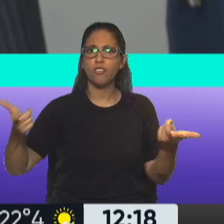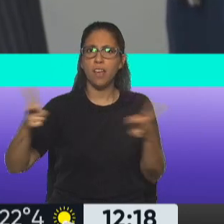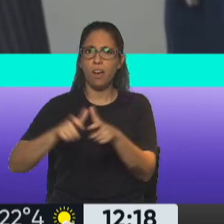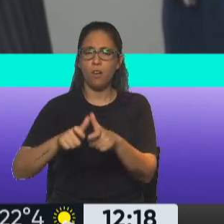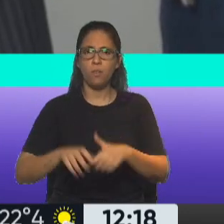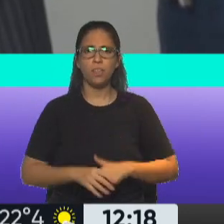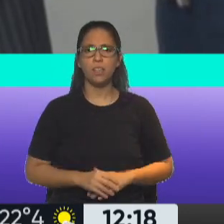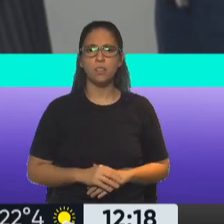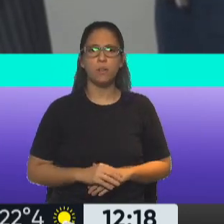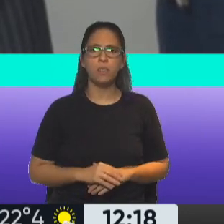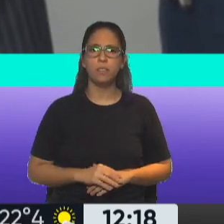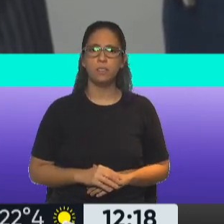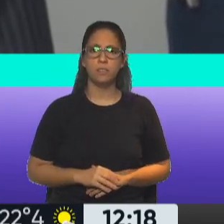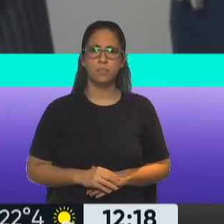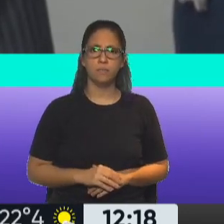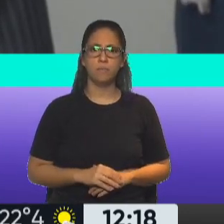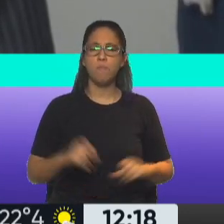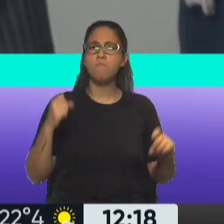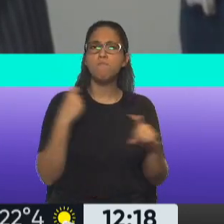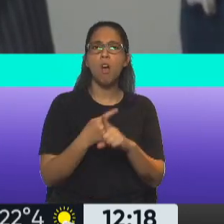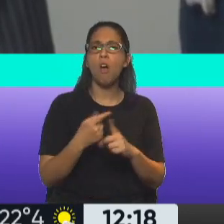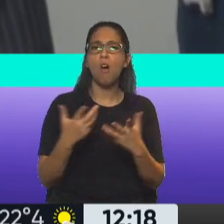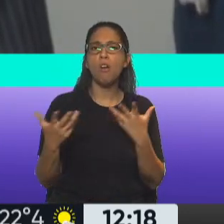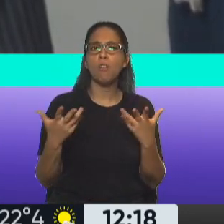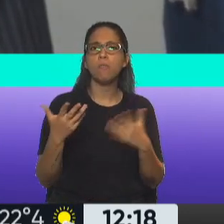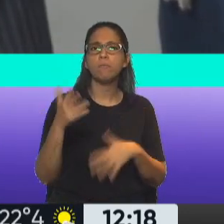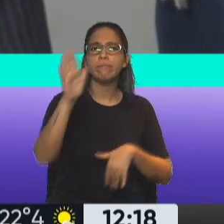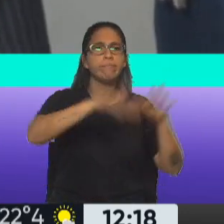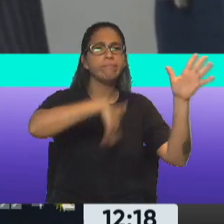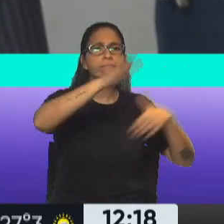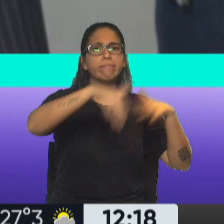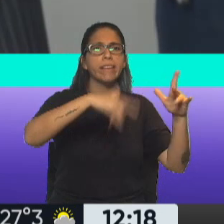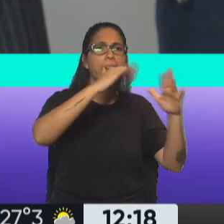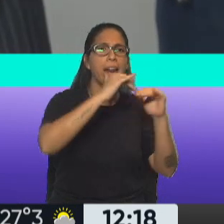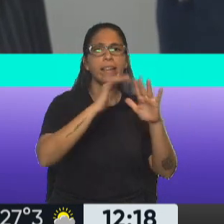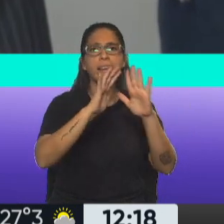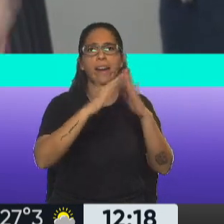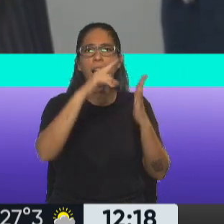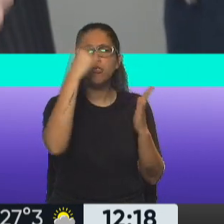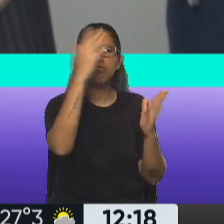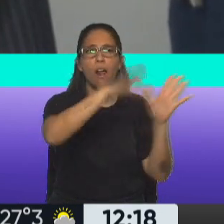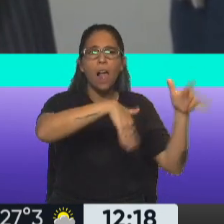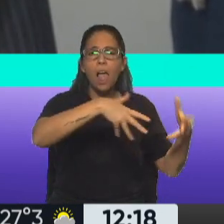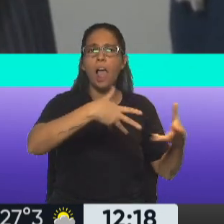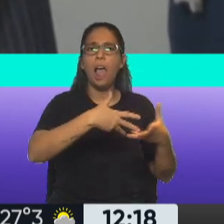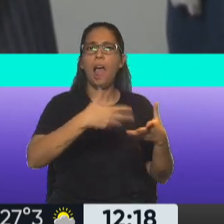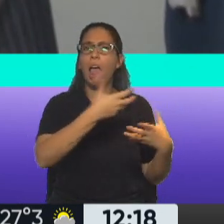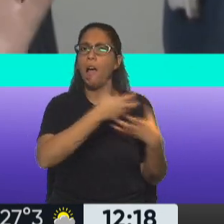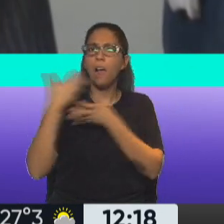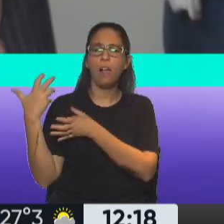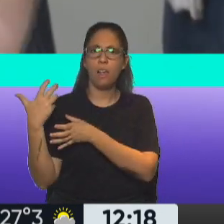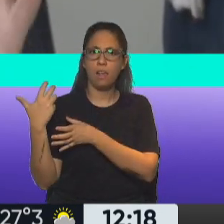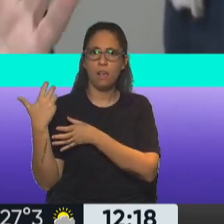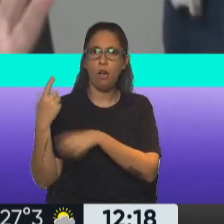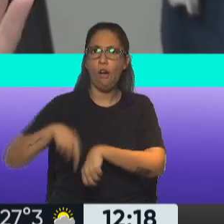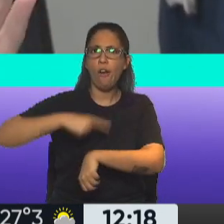Magistratura, ¿no? Por el solo hecho de haber citado a los CEOs de Clarín y Nación. Entonces lo